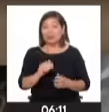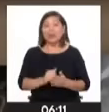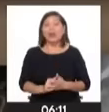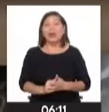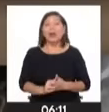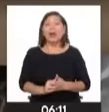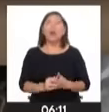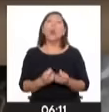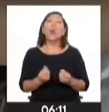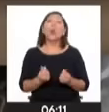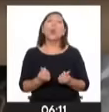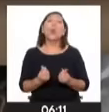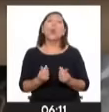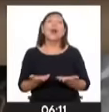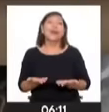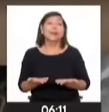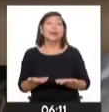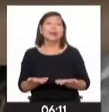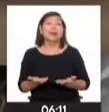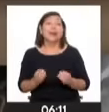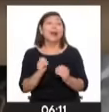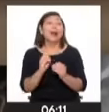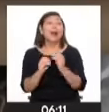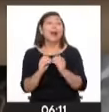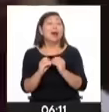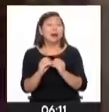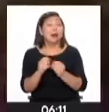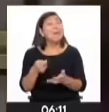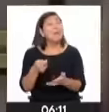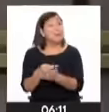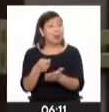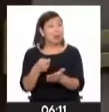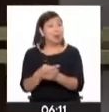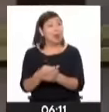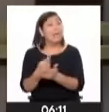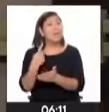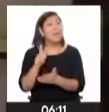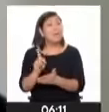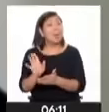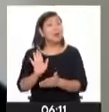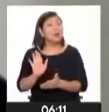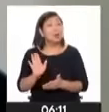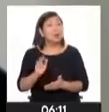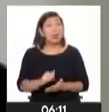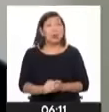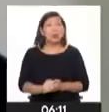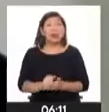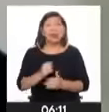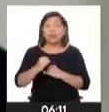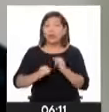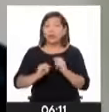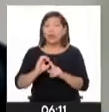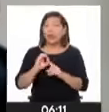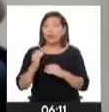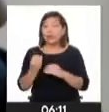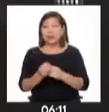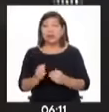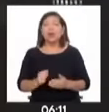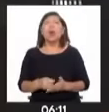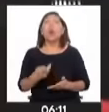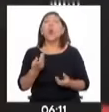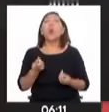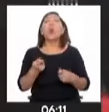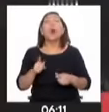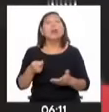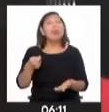precisó cuánto es el monto de la reparación civil que se ha pedido por el caso Interoceánica. ¿Cuánto tendría